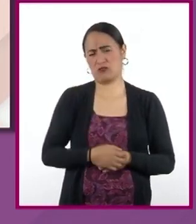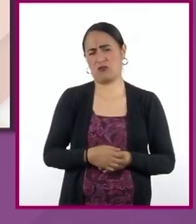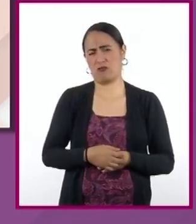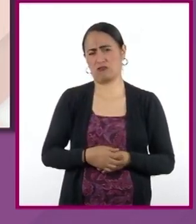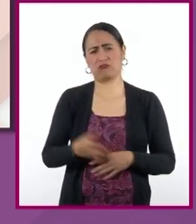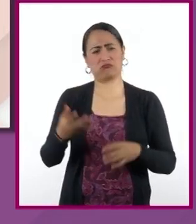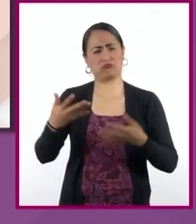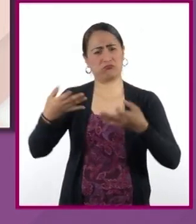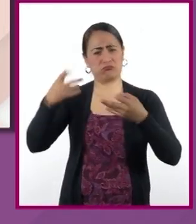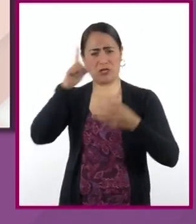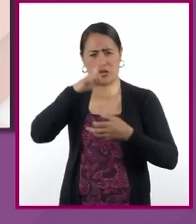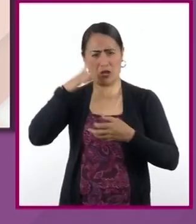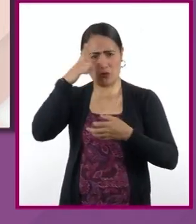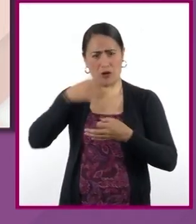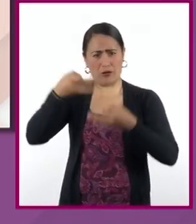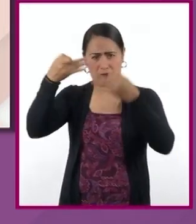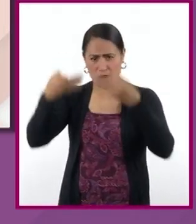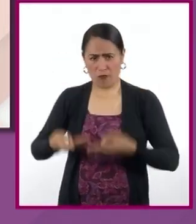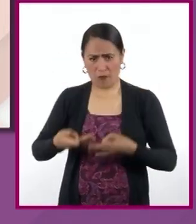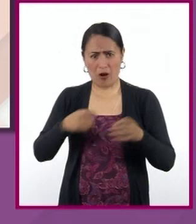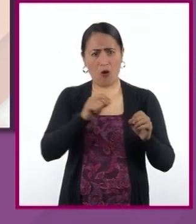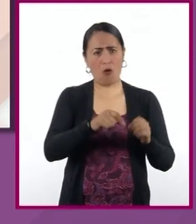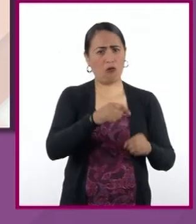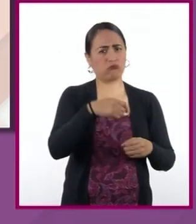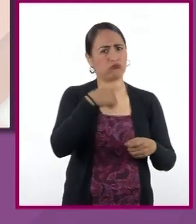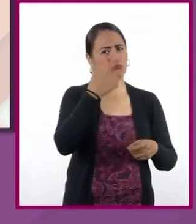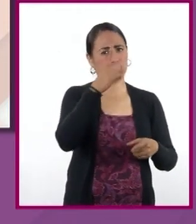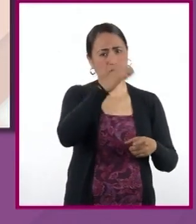formal o un lenguaje informal.